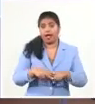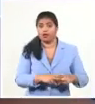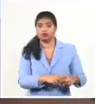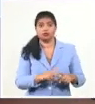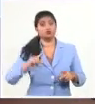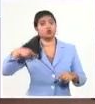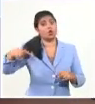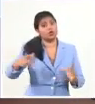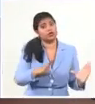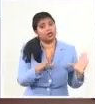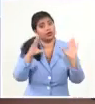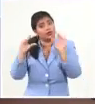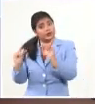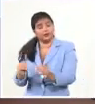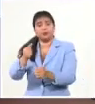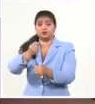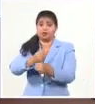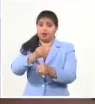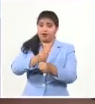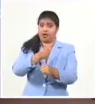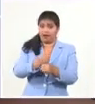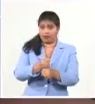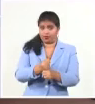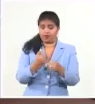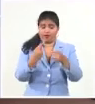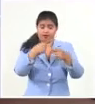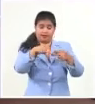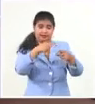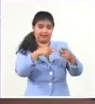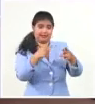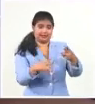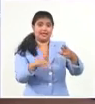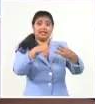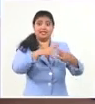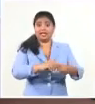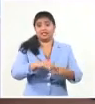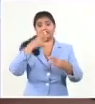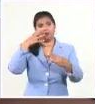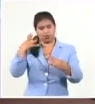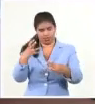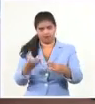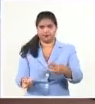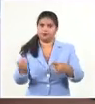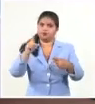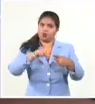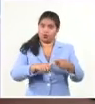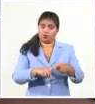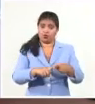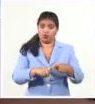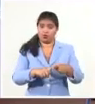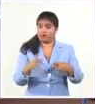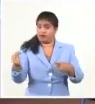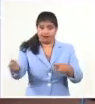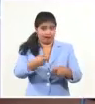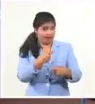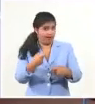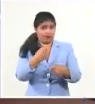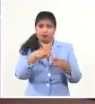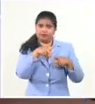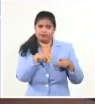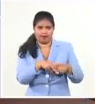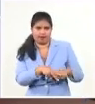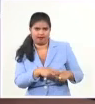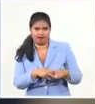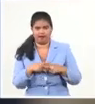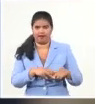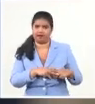ministro en días pasados. Esa estrategia tiene tres objetivos fundamentales, a nuestro modo de ver. Uno, en el menor tiempo posible, alejarnos